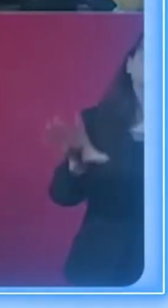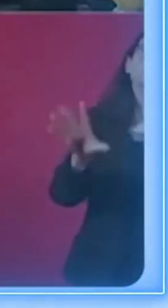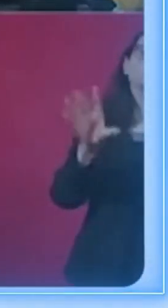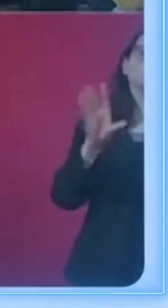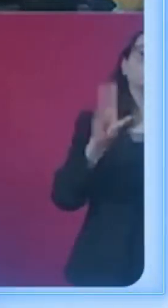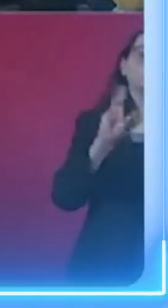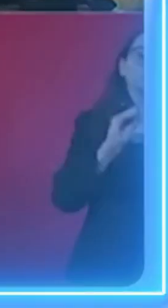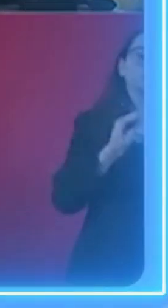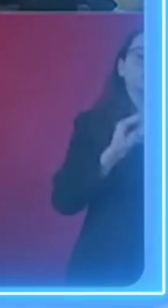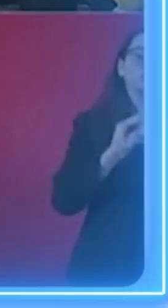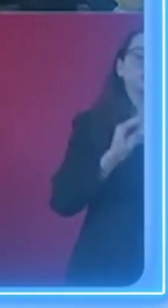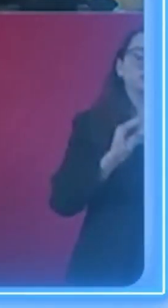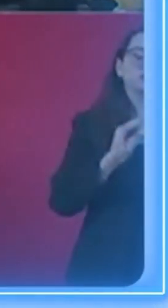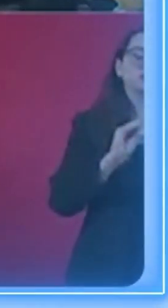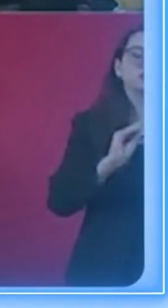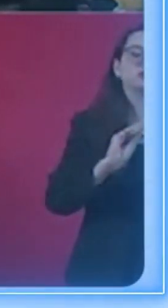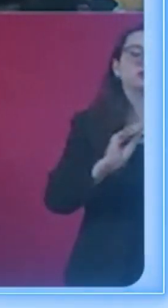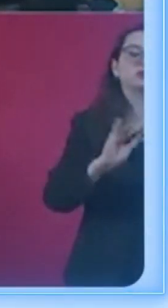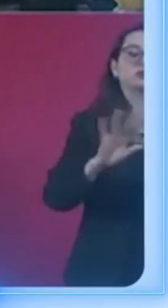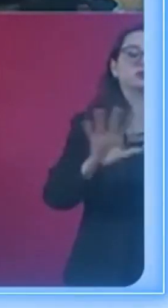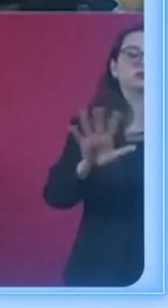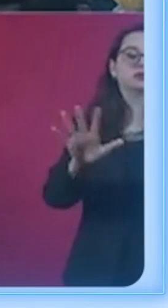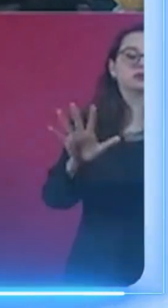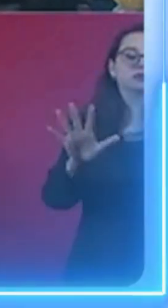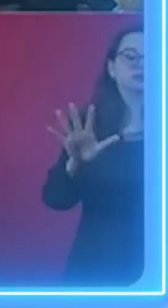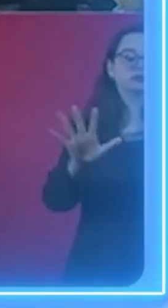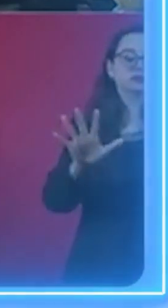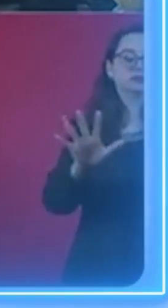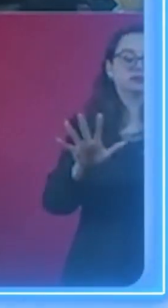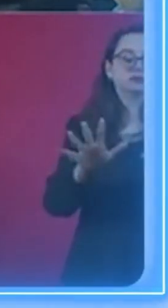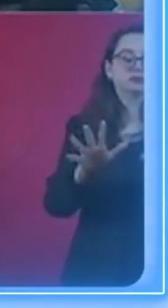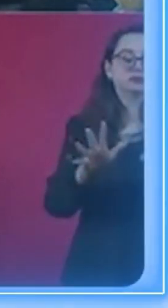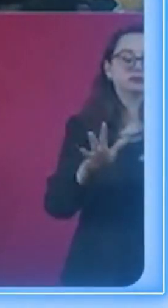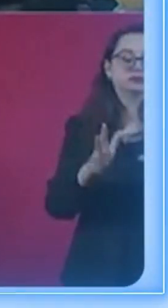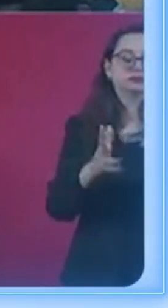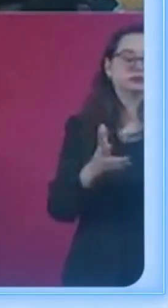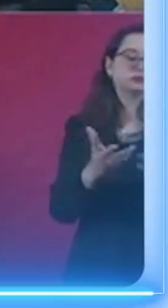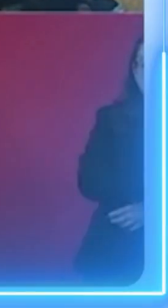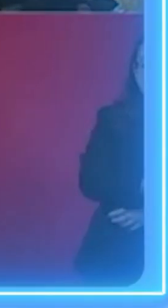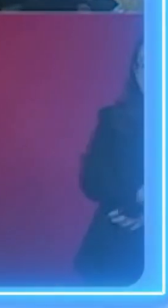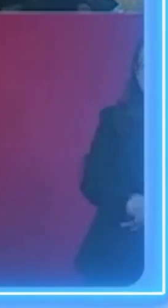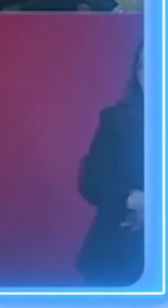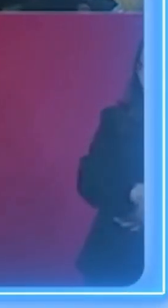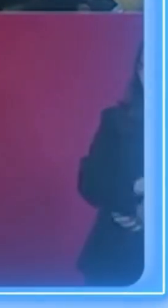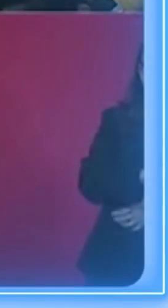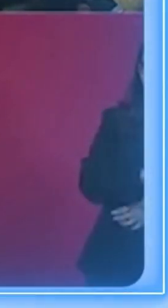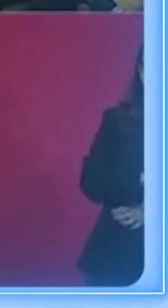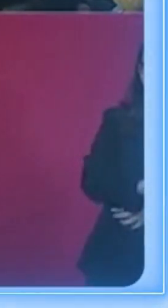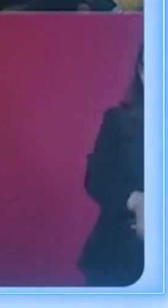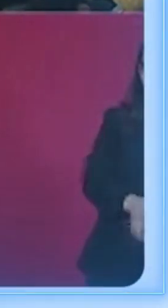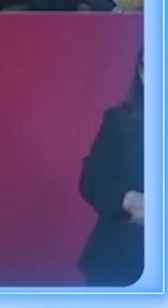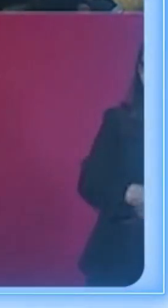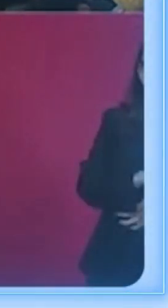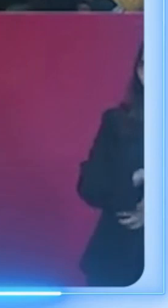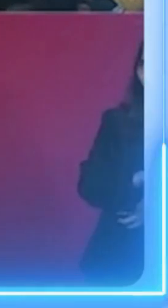importante mencionar que se ha reportado que existen cuentas de Bots trolls y redes de desinformación que operan a favor de amlo Entonces como siempre